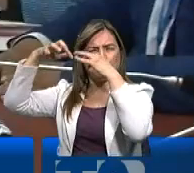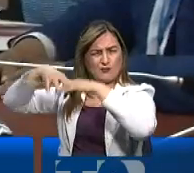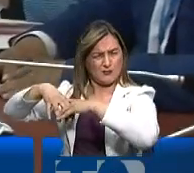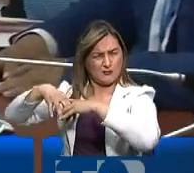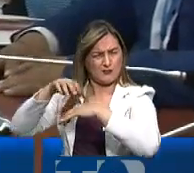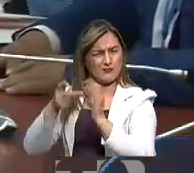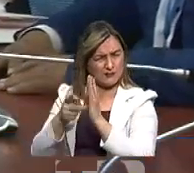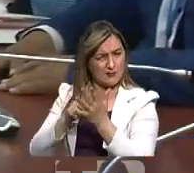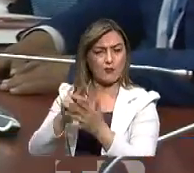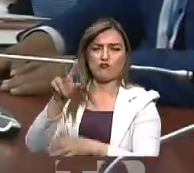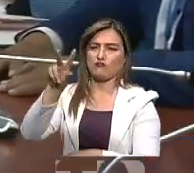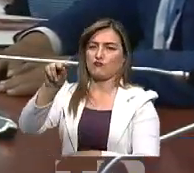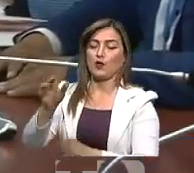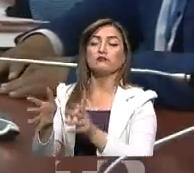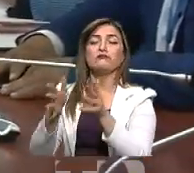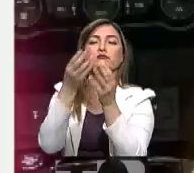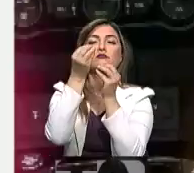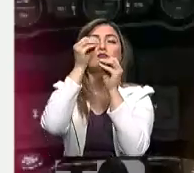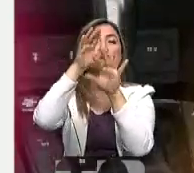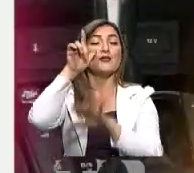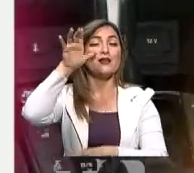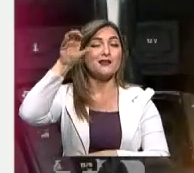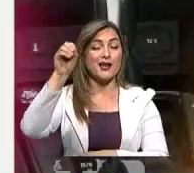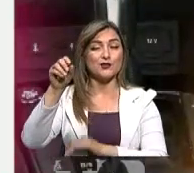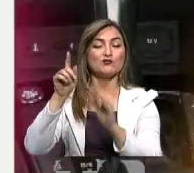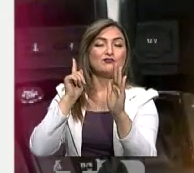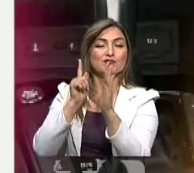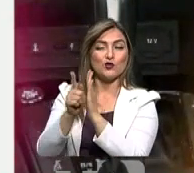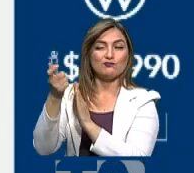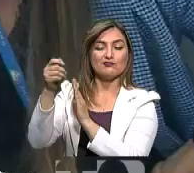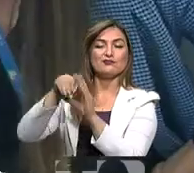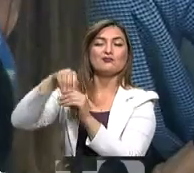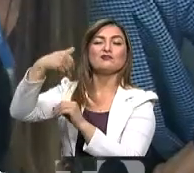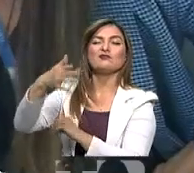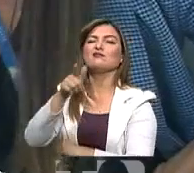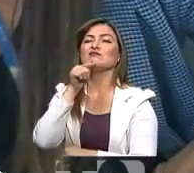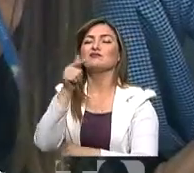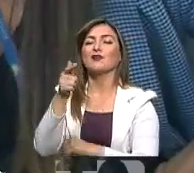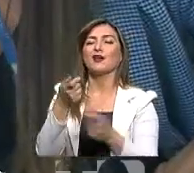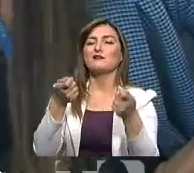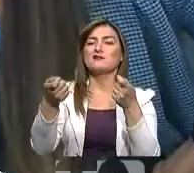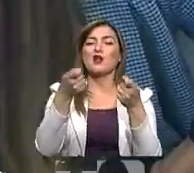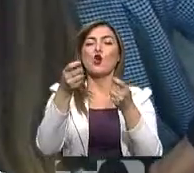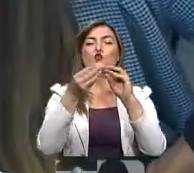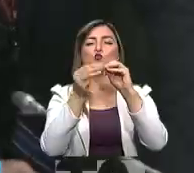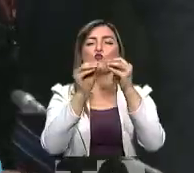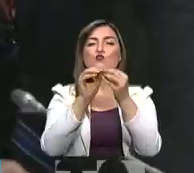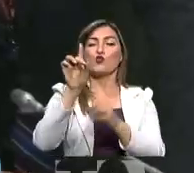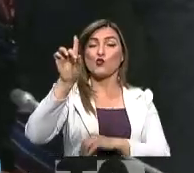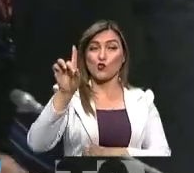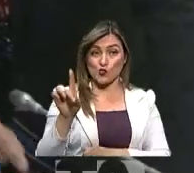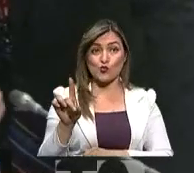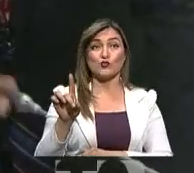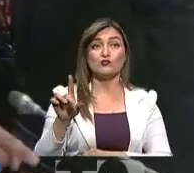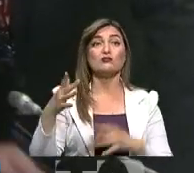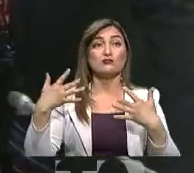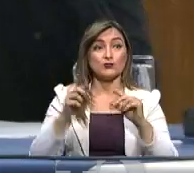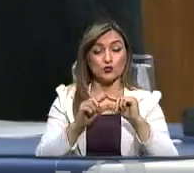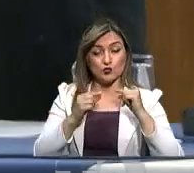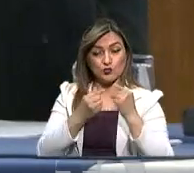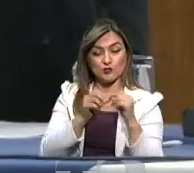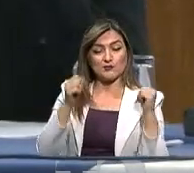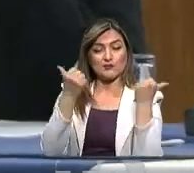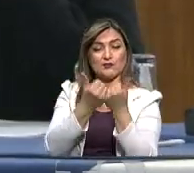desestabilización. Pues el informe de Pandora sería el inicio de esto y estaría encabezado por el bloque de UNES, al que se le estaría acercando un grupo